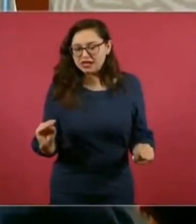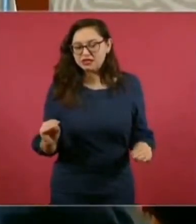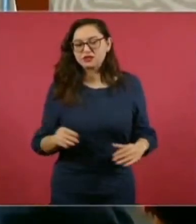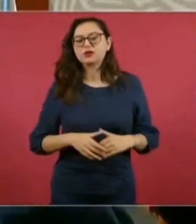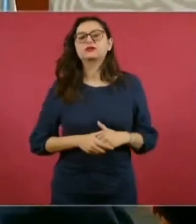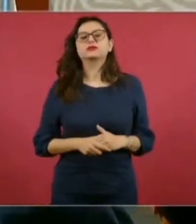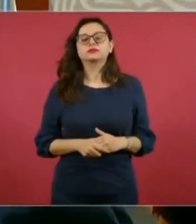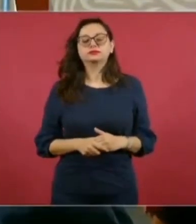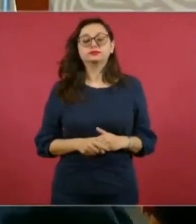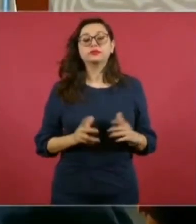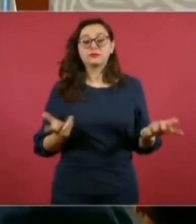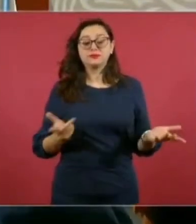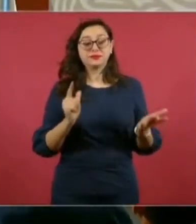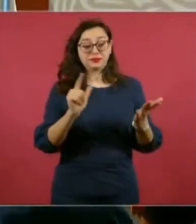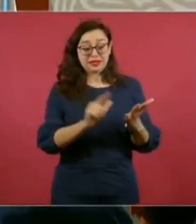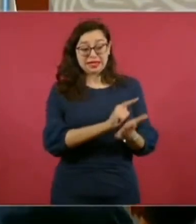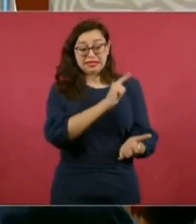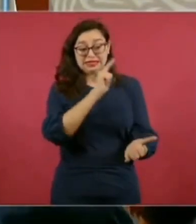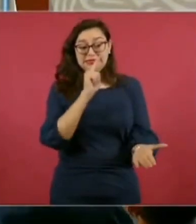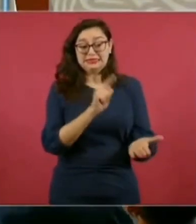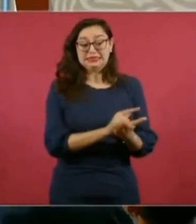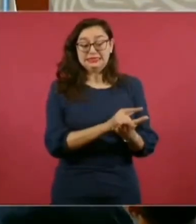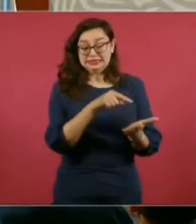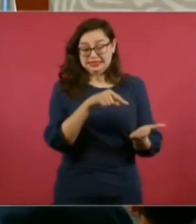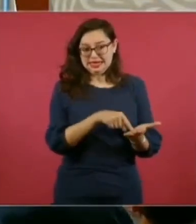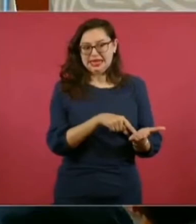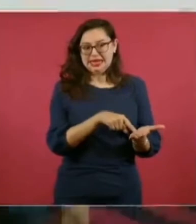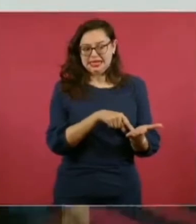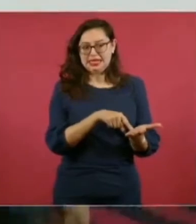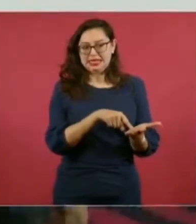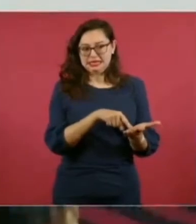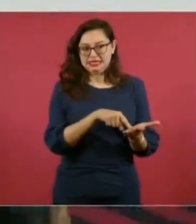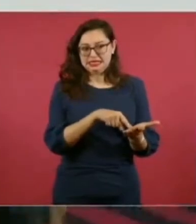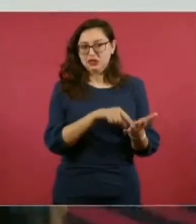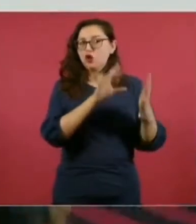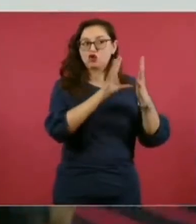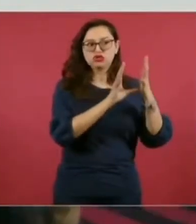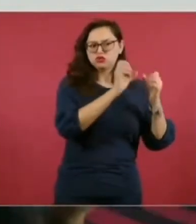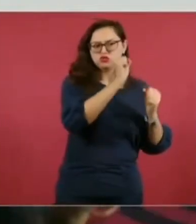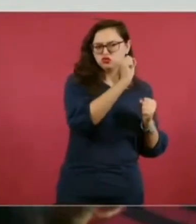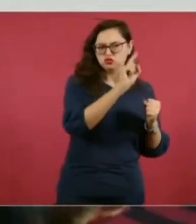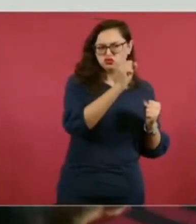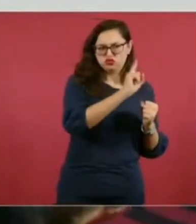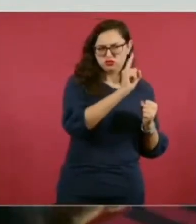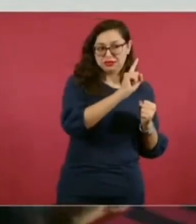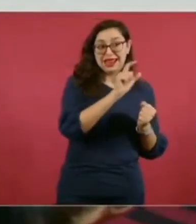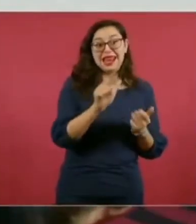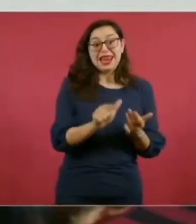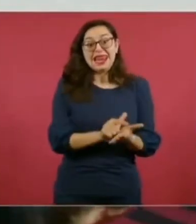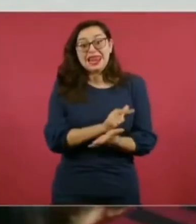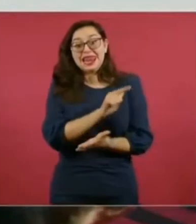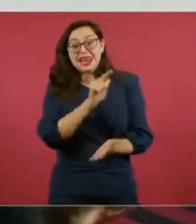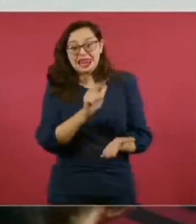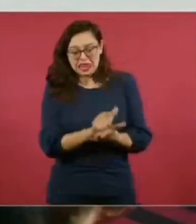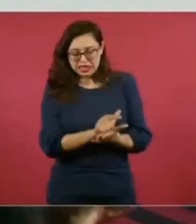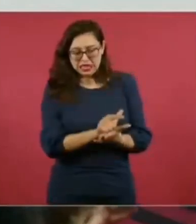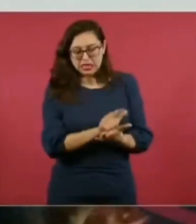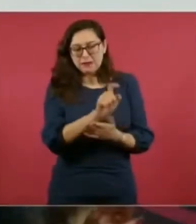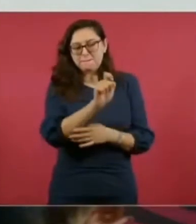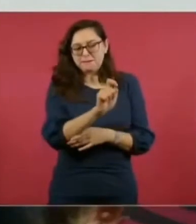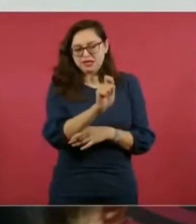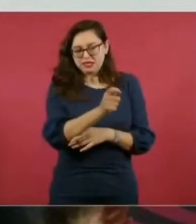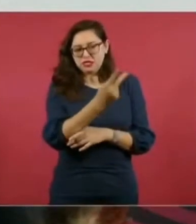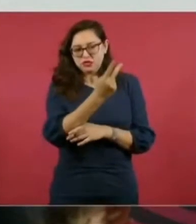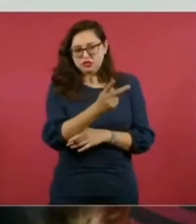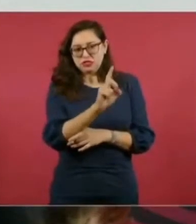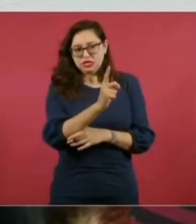Se reformó una ley secundaria, no la Constitución, el 22 de diciembre